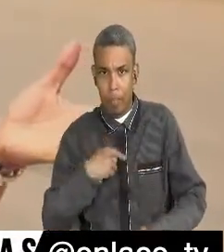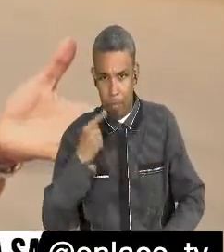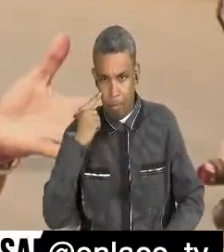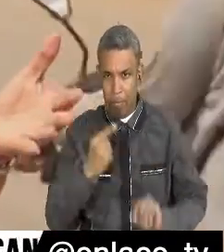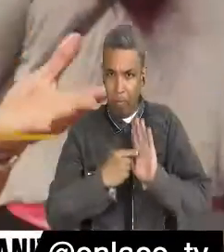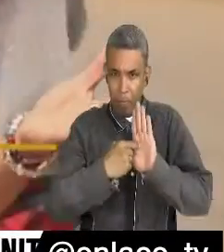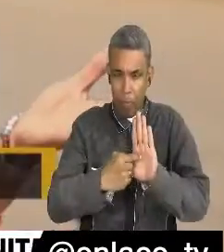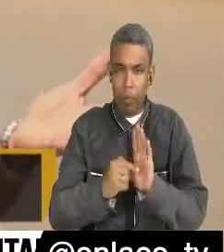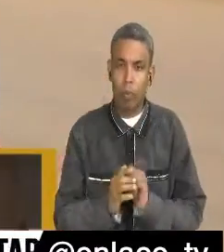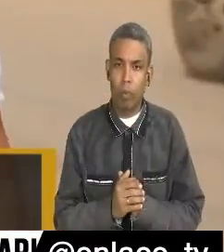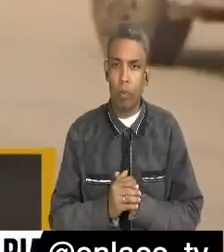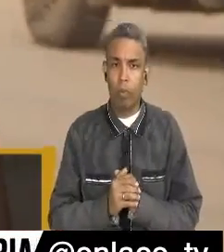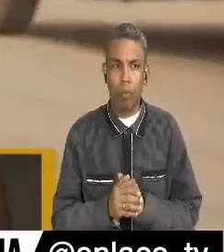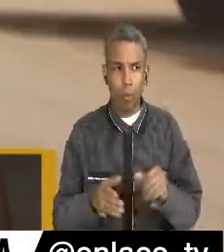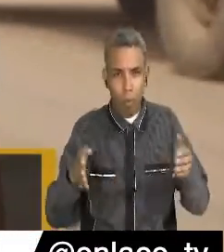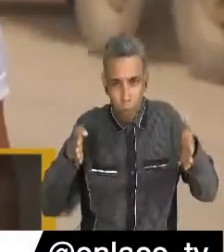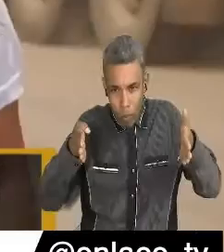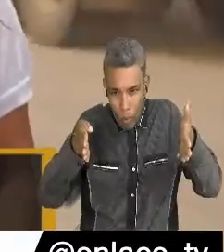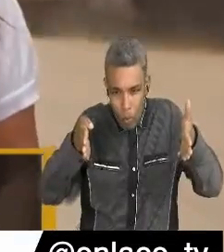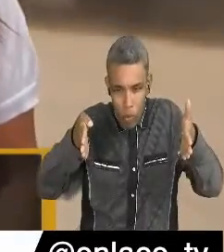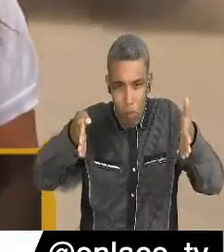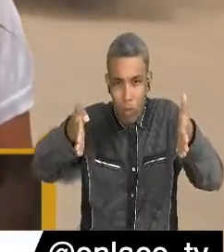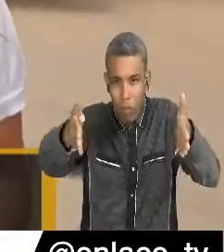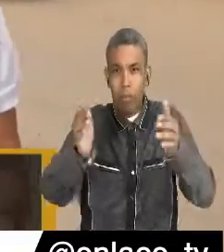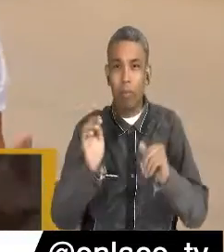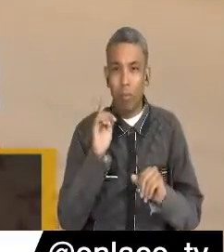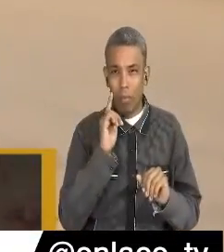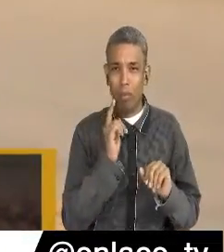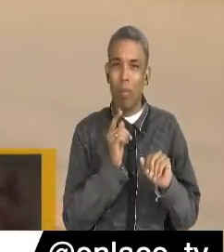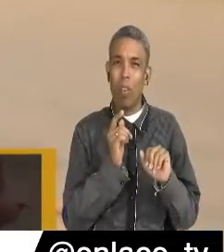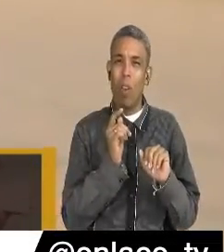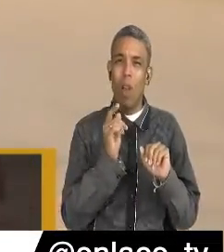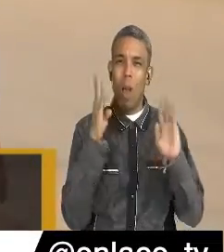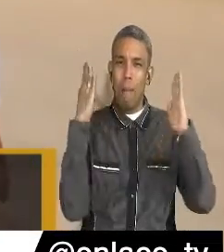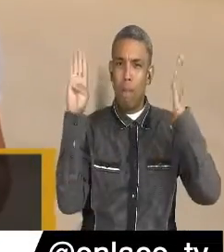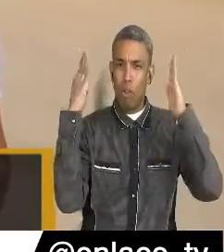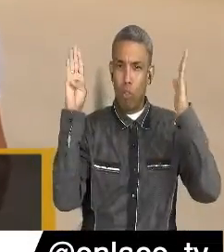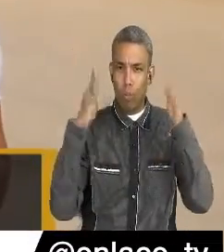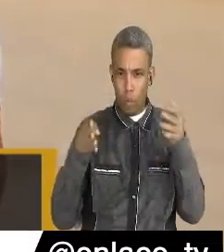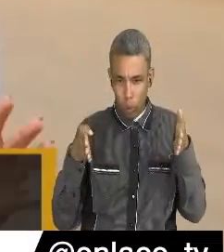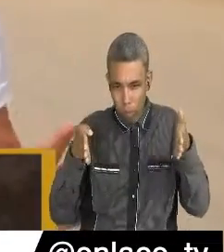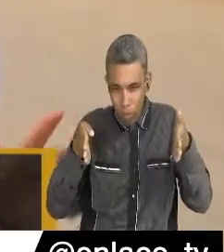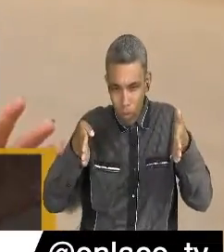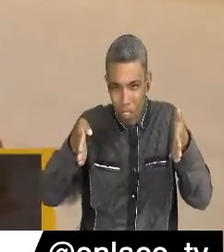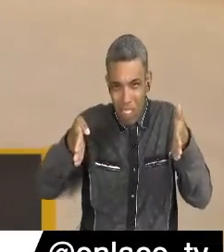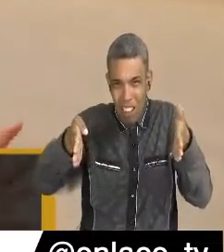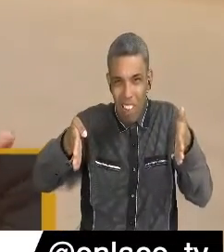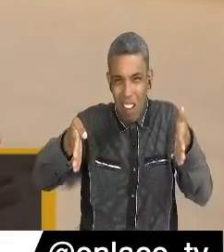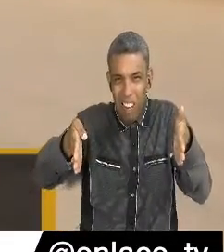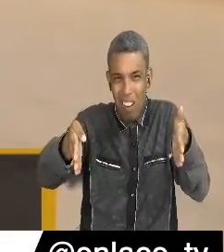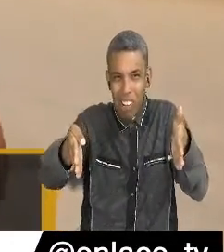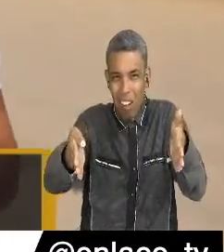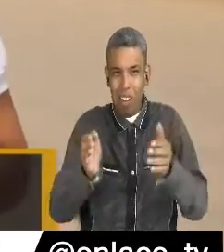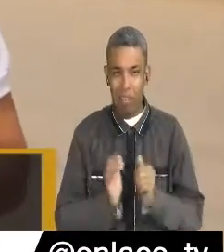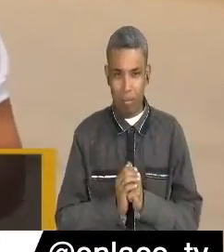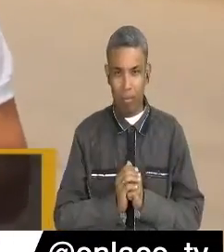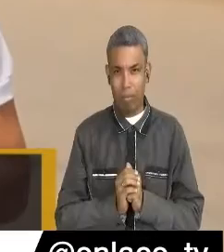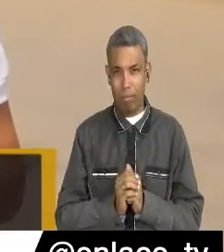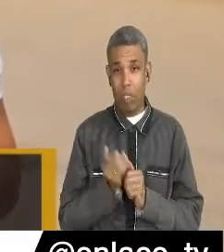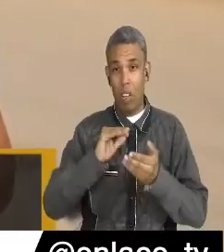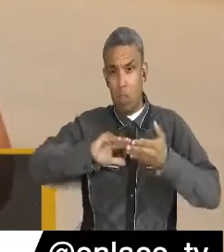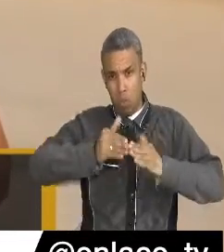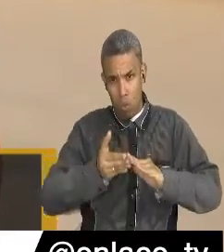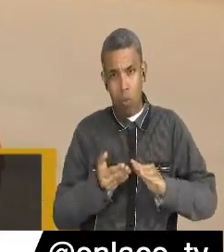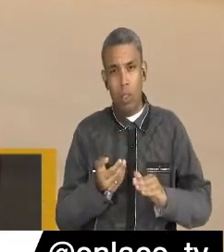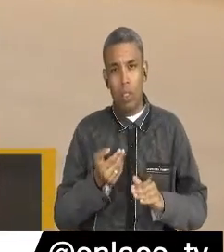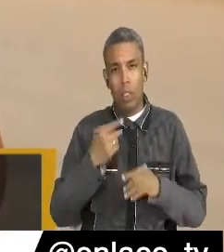nacional Fertilizantes El Boston. Las problemáticas por el estado del carreteable no paran y todo lo contrario, la comunidad de